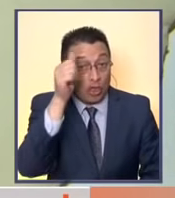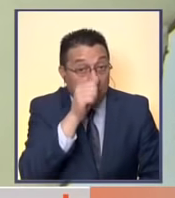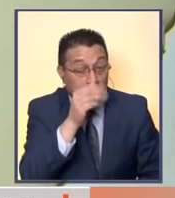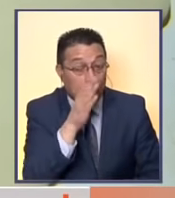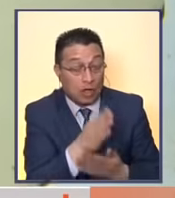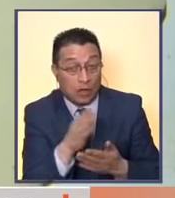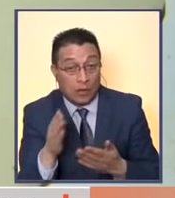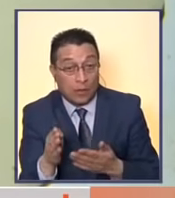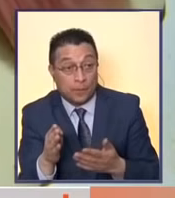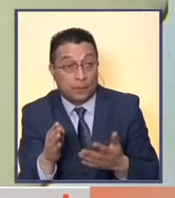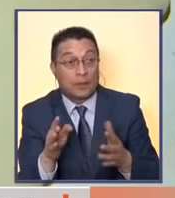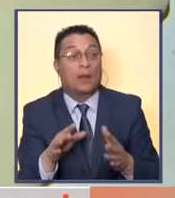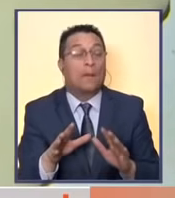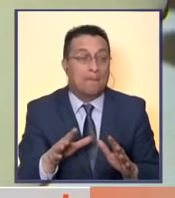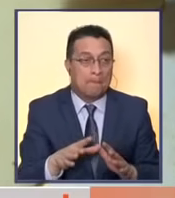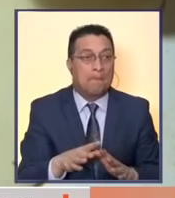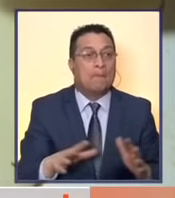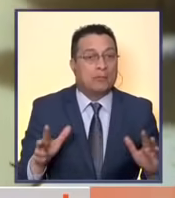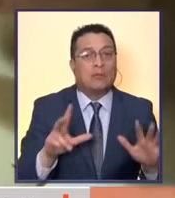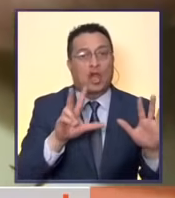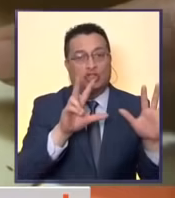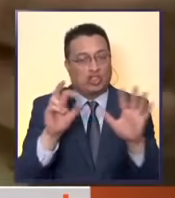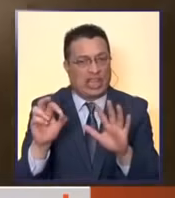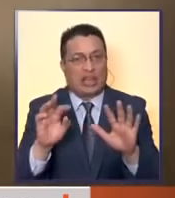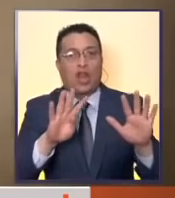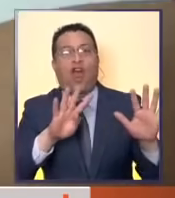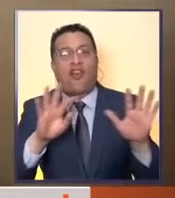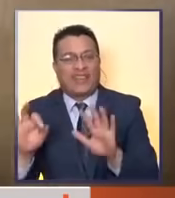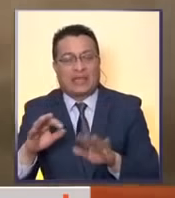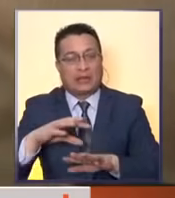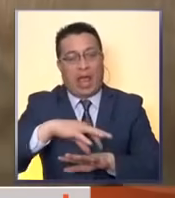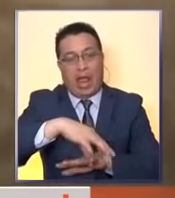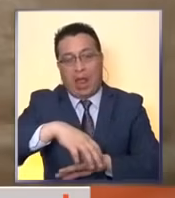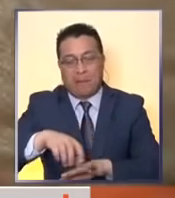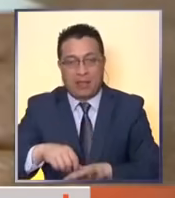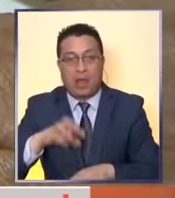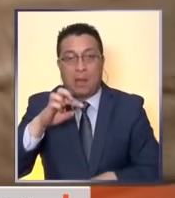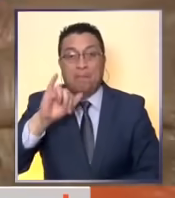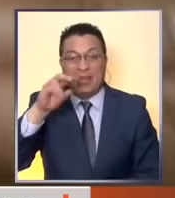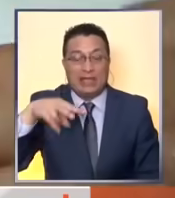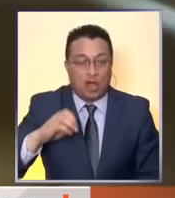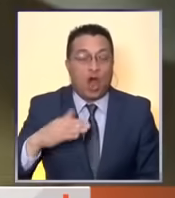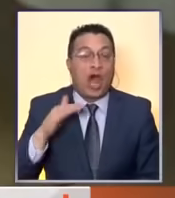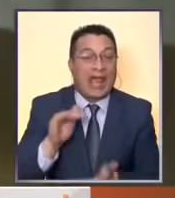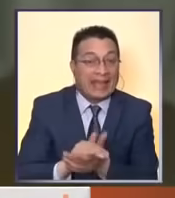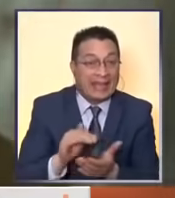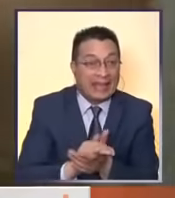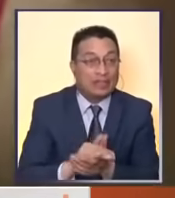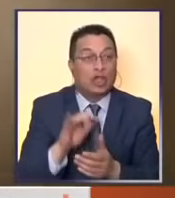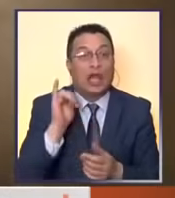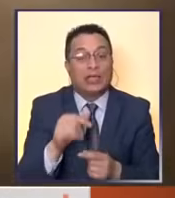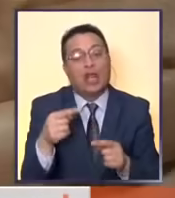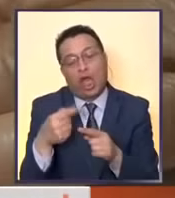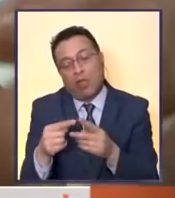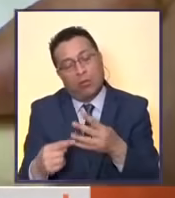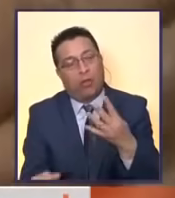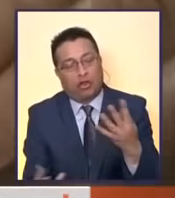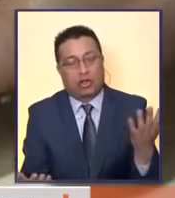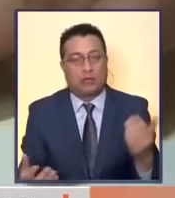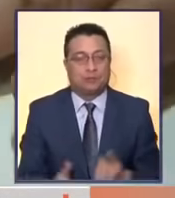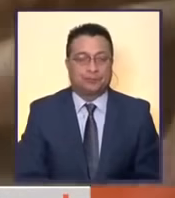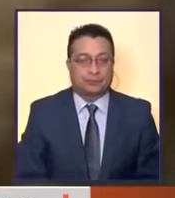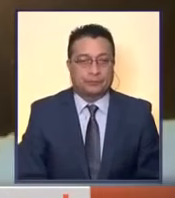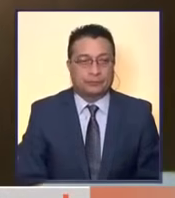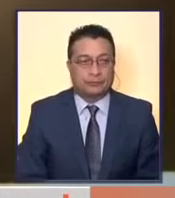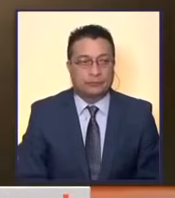hacemos casi 800, 900 empanadas, entre pino, queso y surtidos que tenemos. Ya.